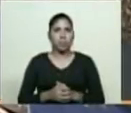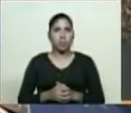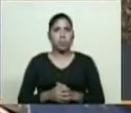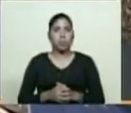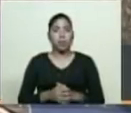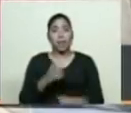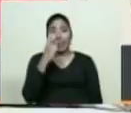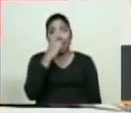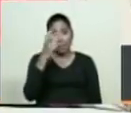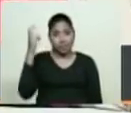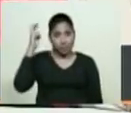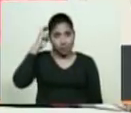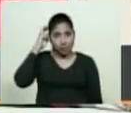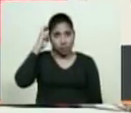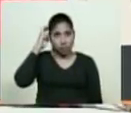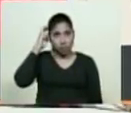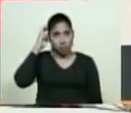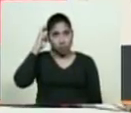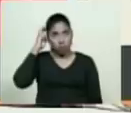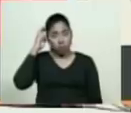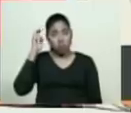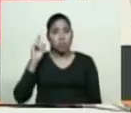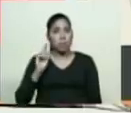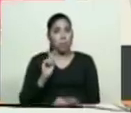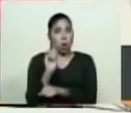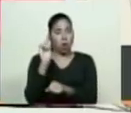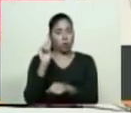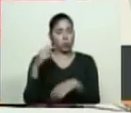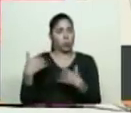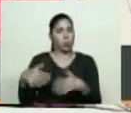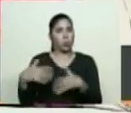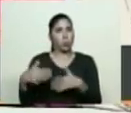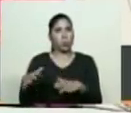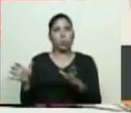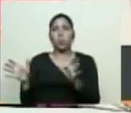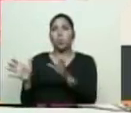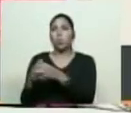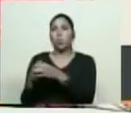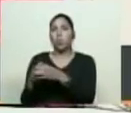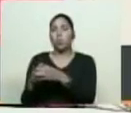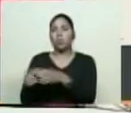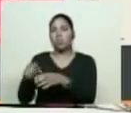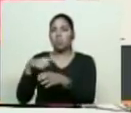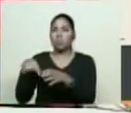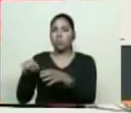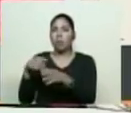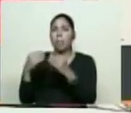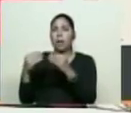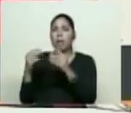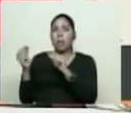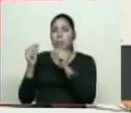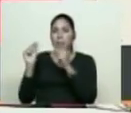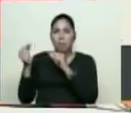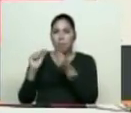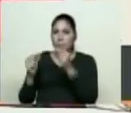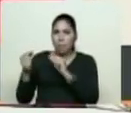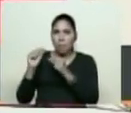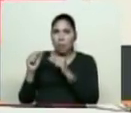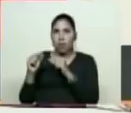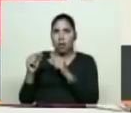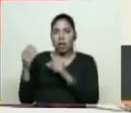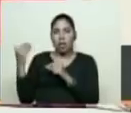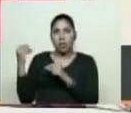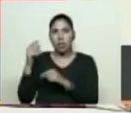Canciller de Perú dice eso. Y ese grupo de Lima se irá a reunir, por ejemplo, para discutir la negociación que hizo